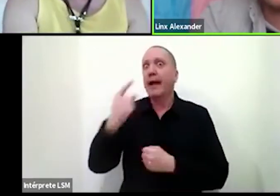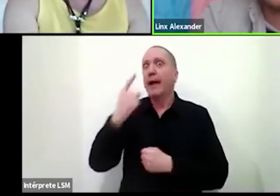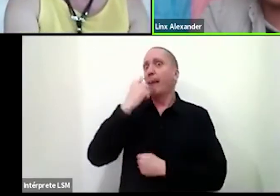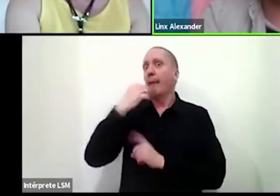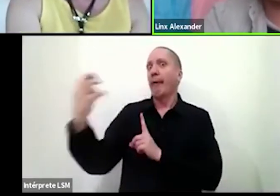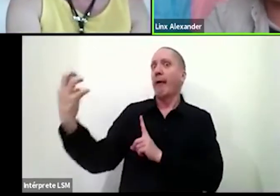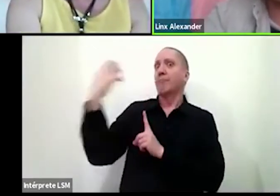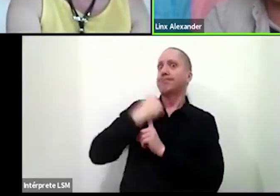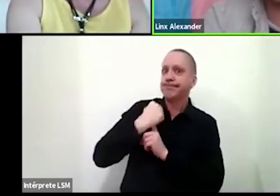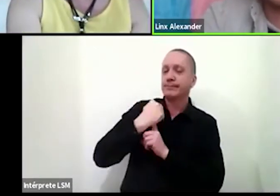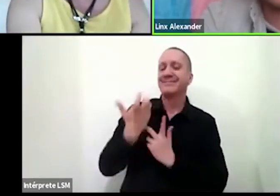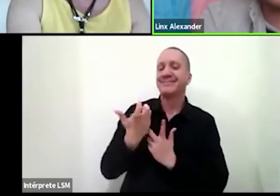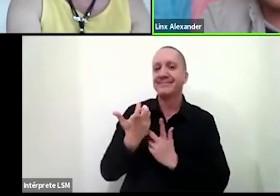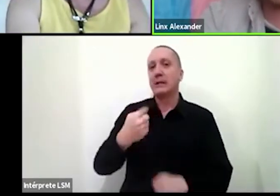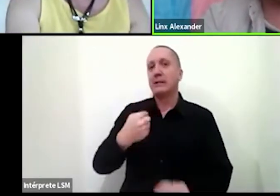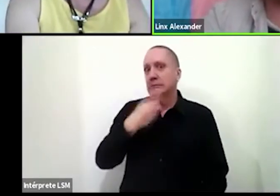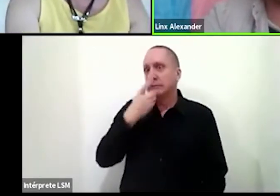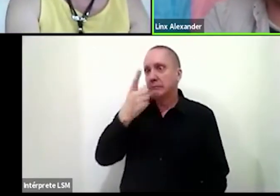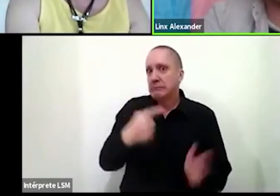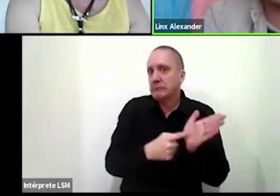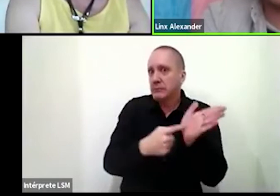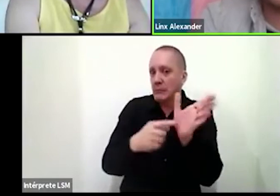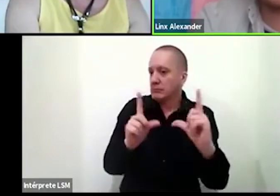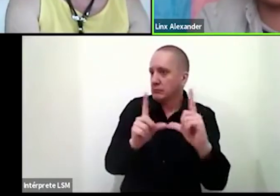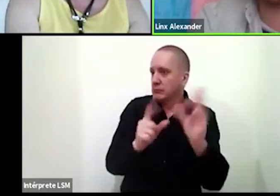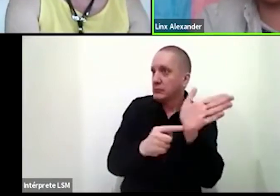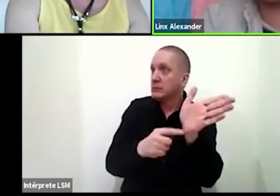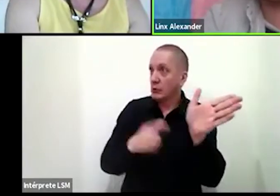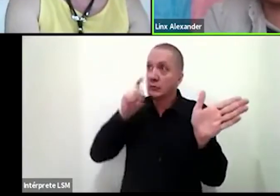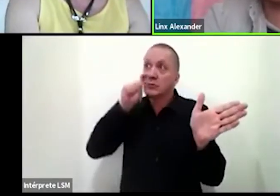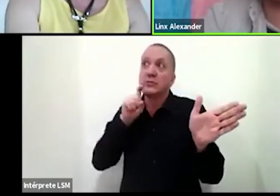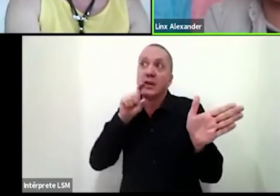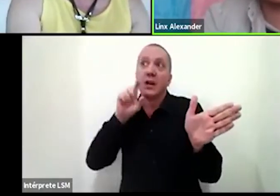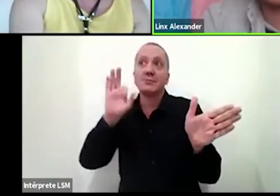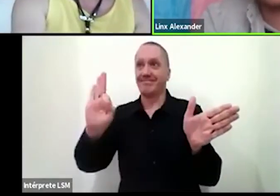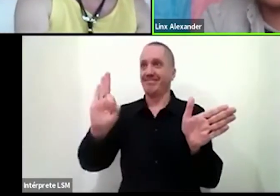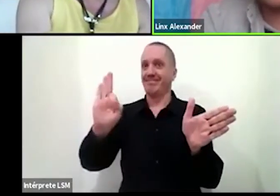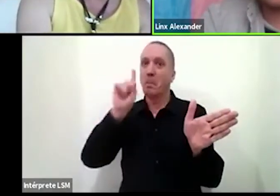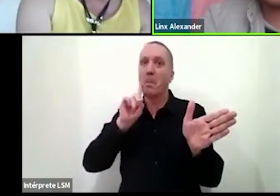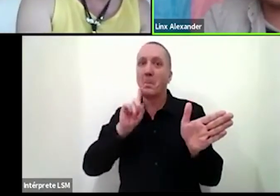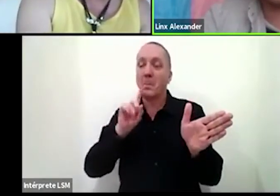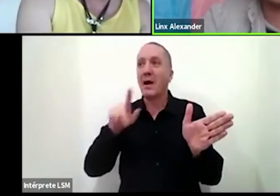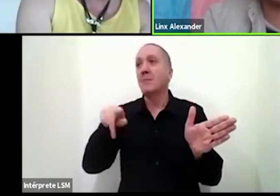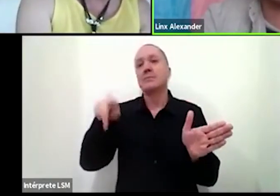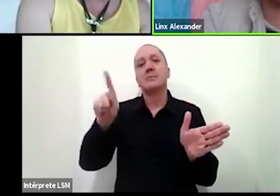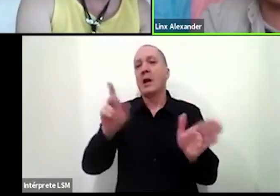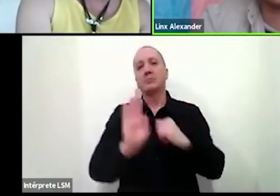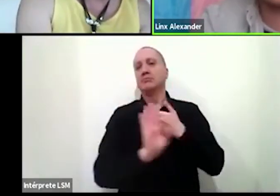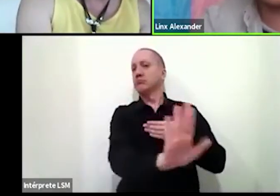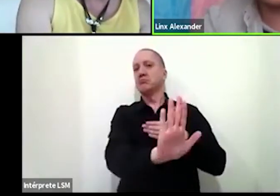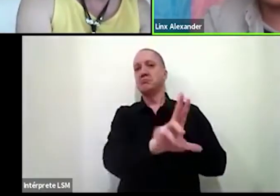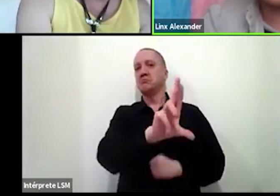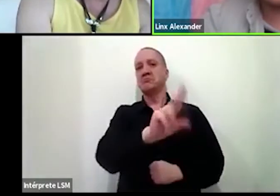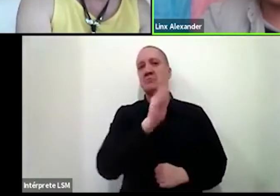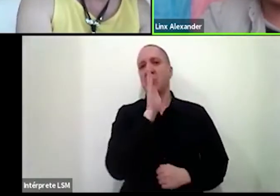mi cédula dice sexo F, pero me impidieron de entrar porque iba a alterar a las mujeres que estaban en la fila. No pude hacer la compra que tenía que